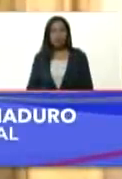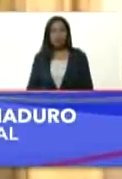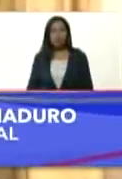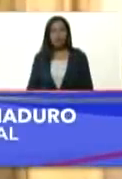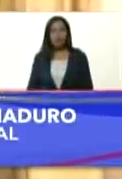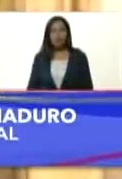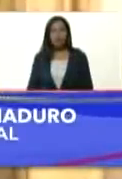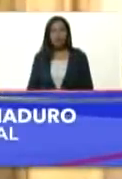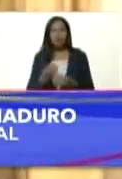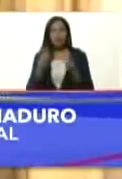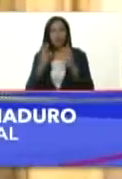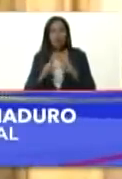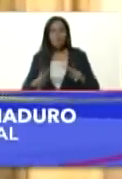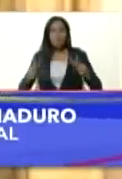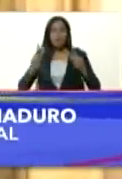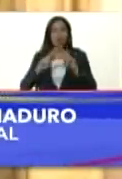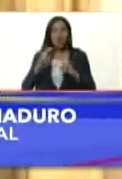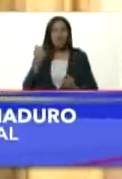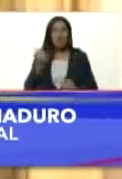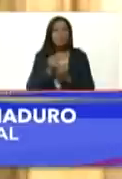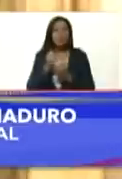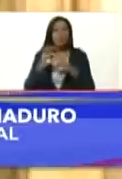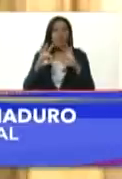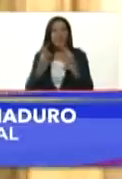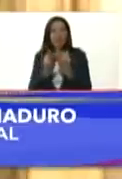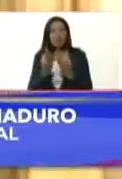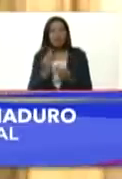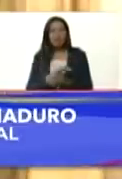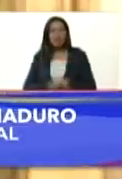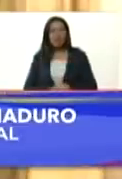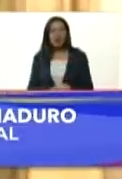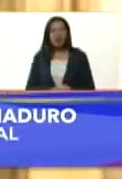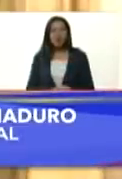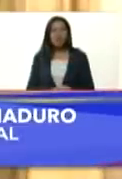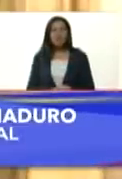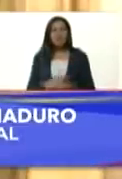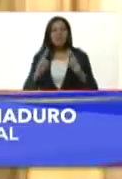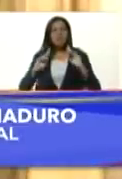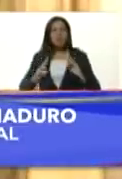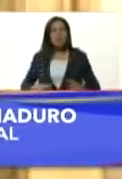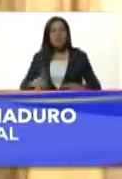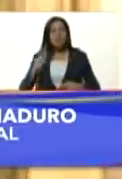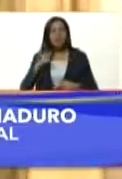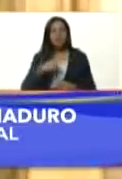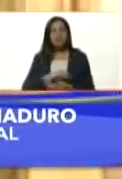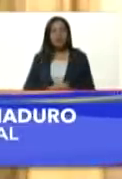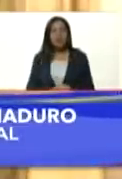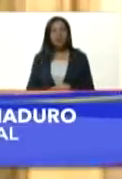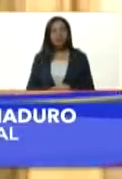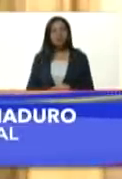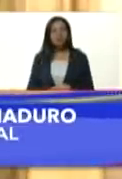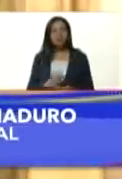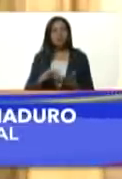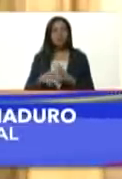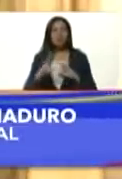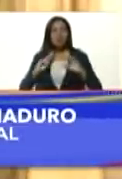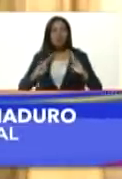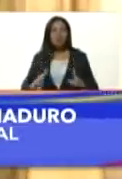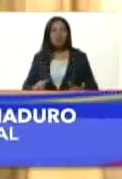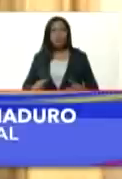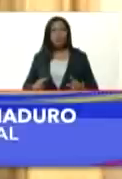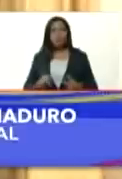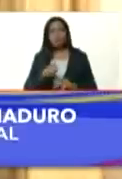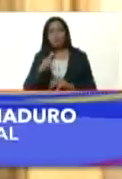con los grandes valores de la solidaridad, de la humanidad. Que sea humana la